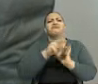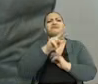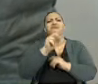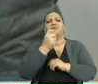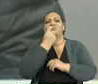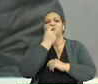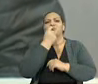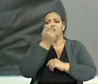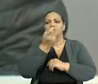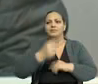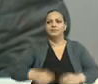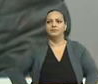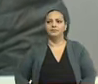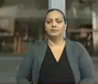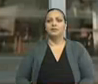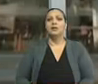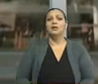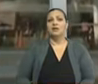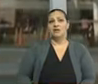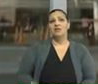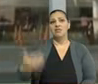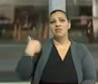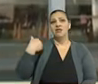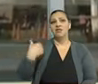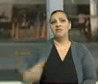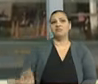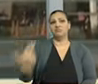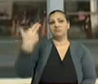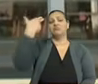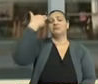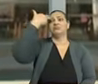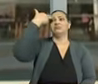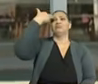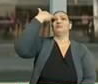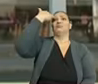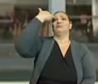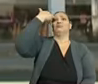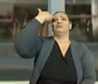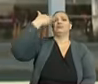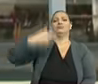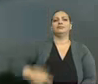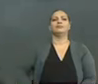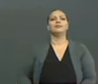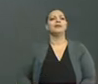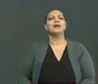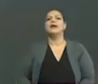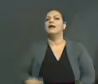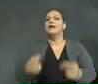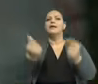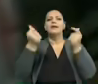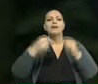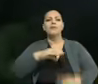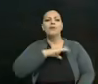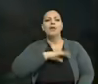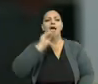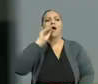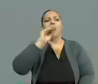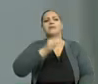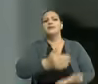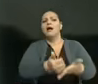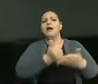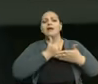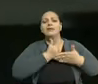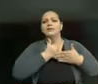Me apuntó con un arma. Inmediatamente se activaron equipos de la judicial de Quito. En flagrancia siguieron la ruta, revisaron videos